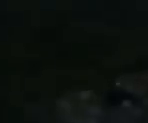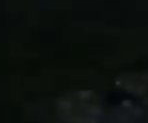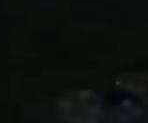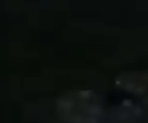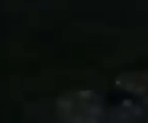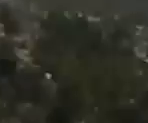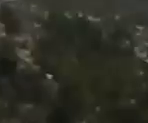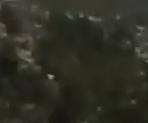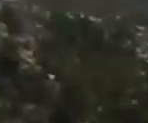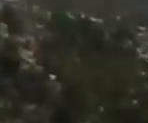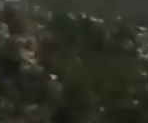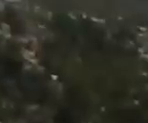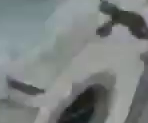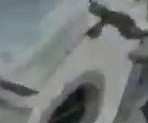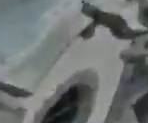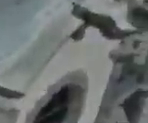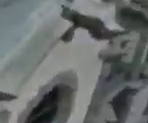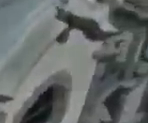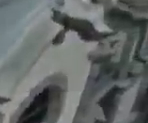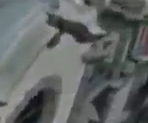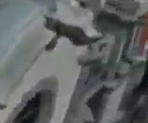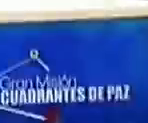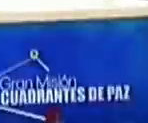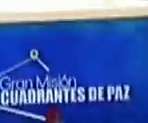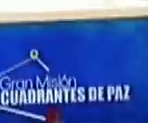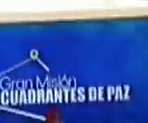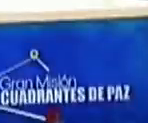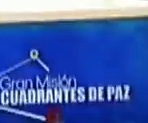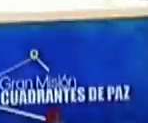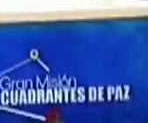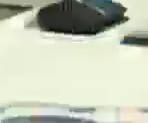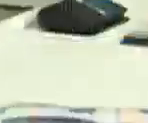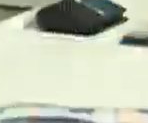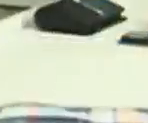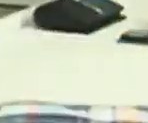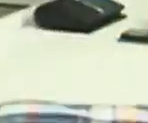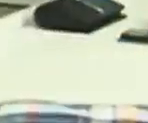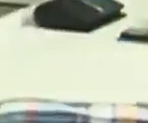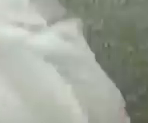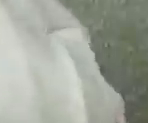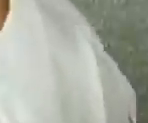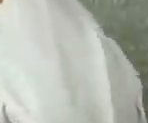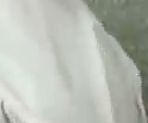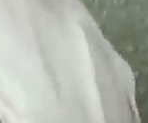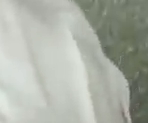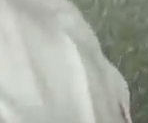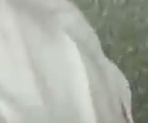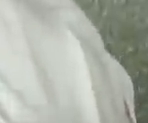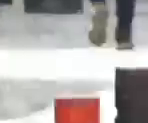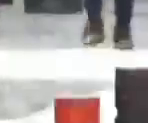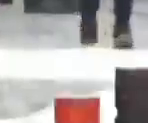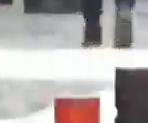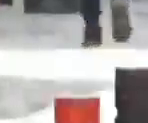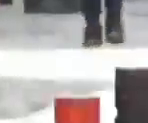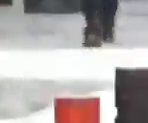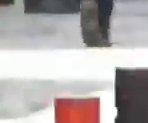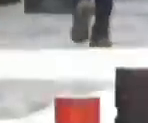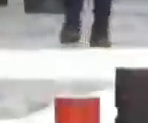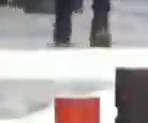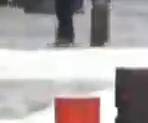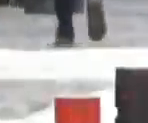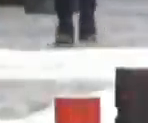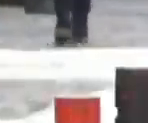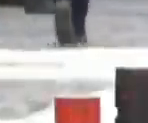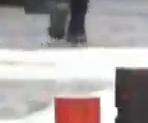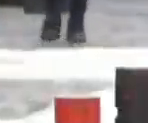Venezuela enfrenta la pandemia del COVID-19 con todo el empeño y una organización entre el Estado y la ciudadanía que nos